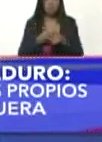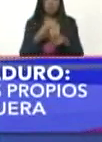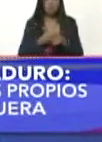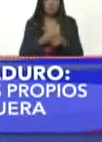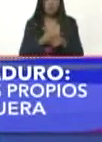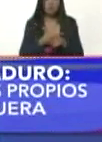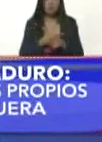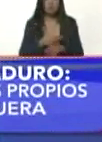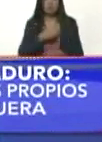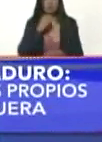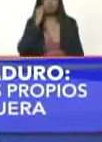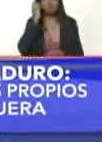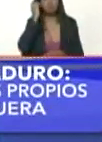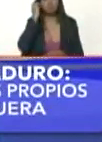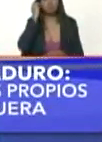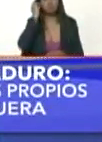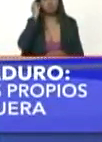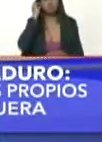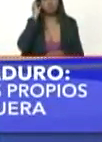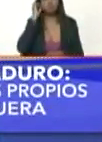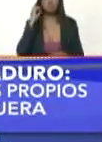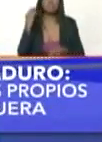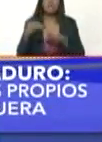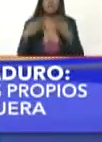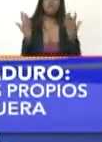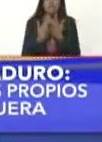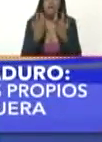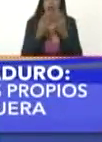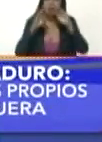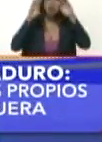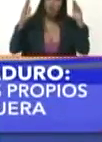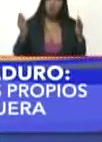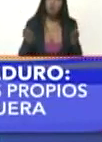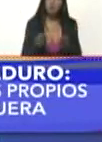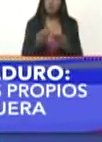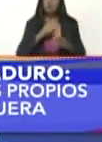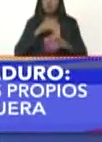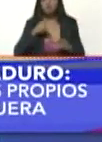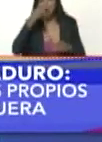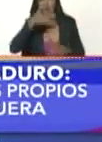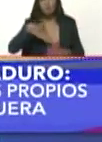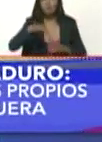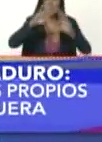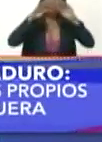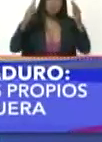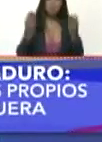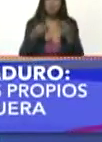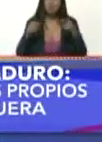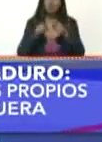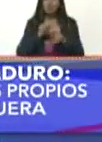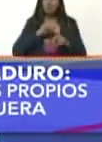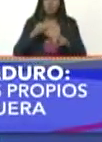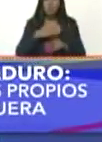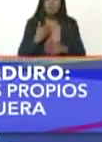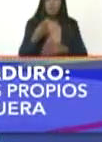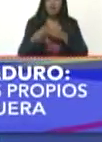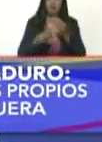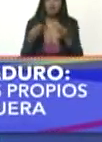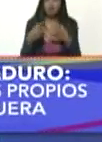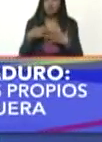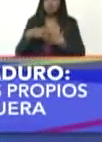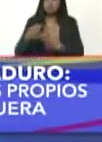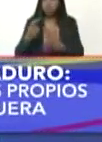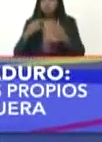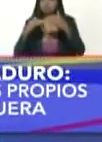Washington y que hace guerras en el mundo, bombardea pueblos del mundo y que pretende conquistar como